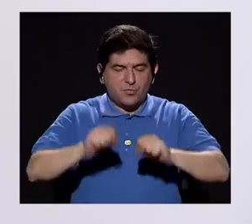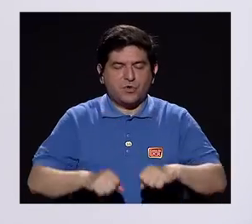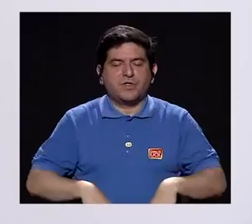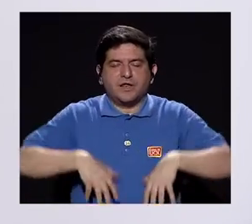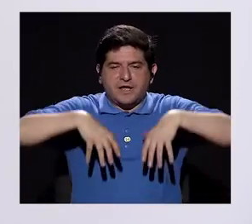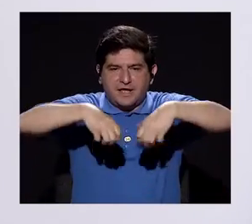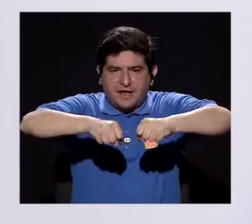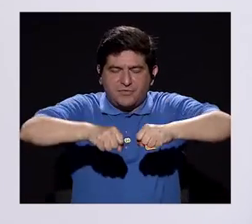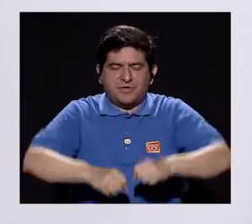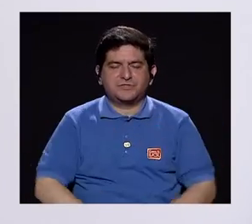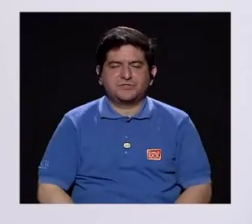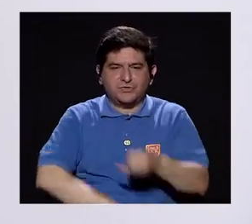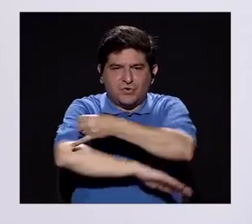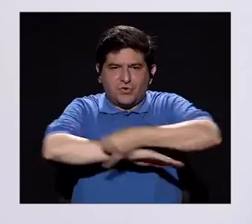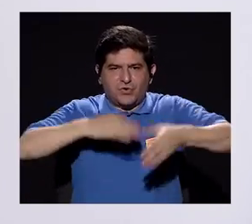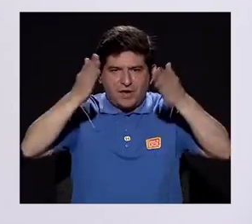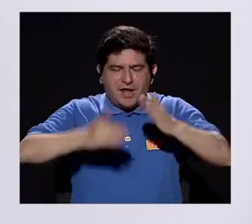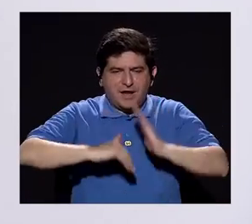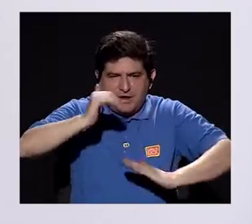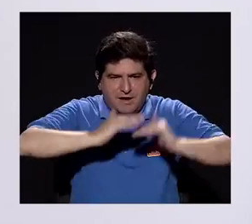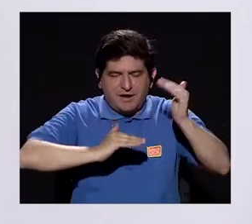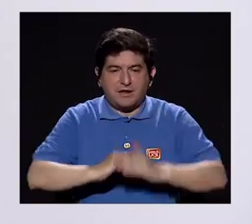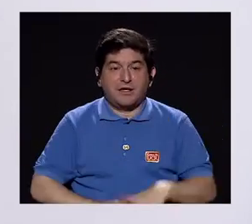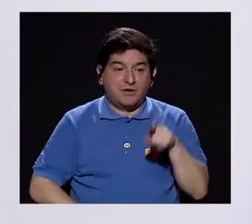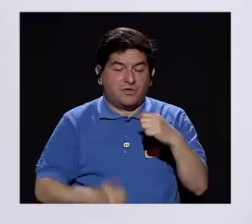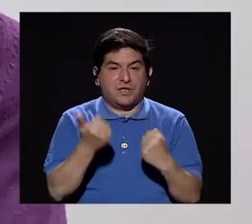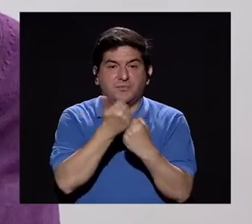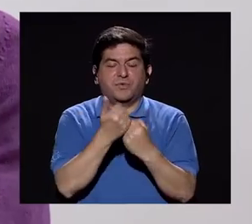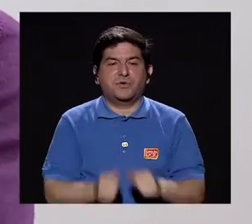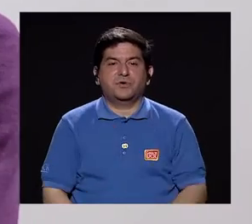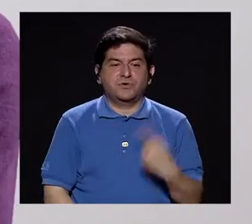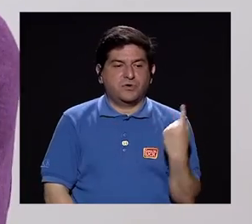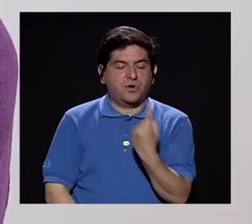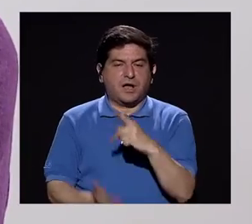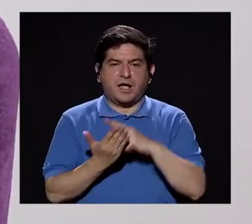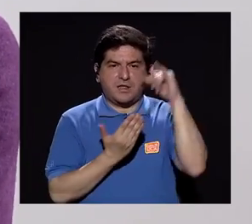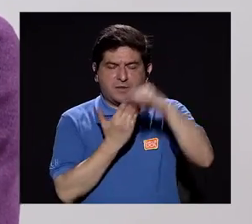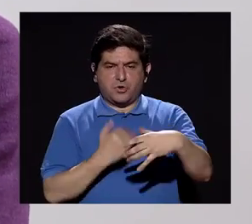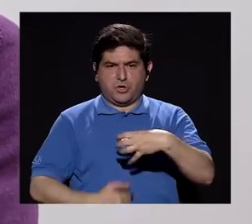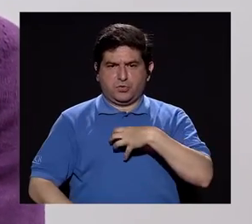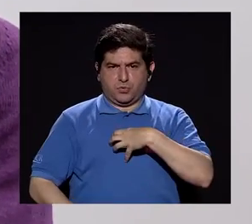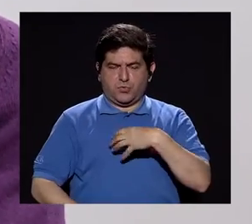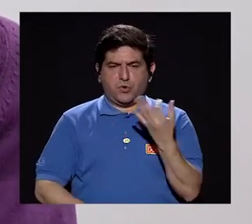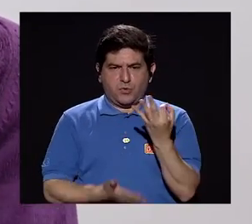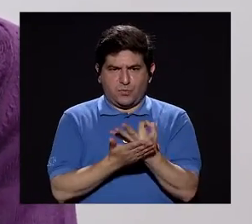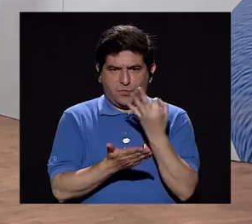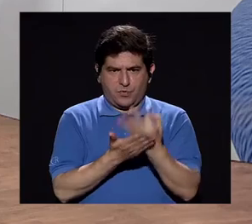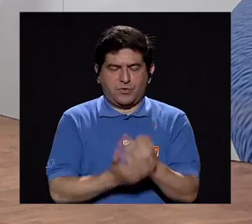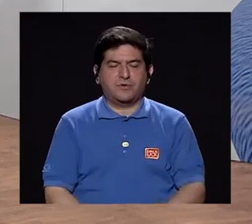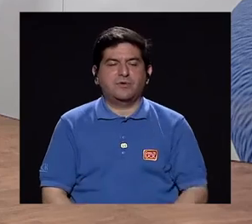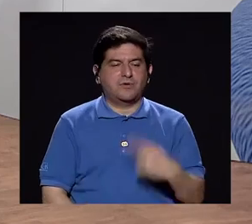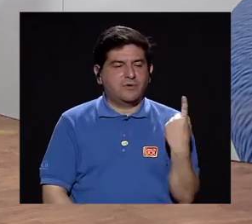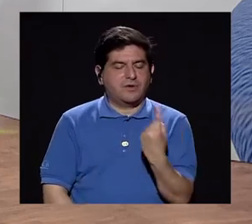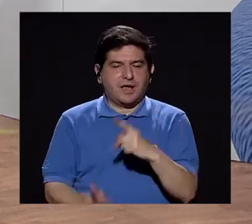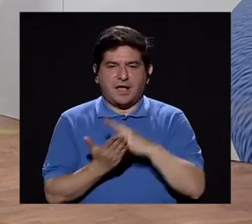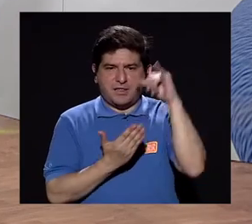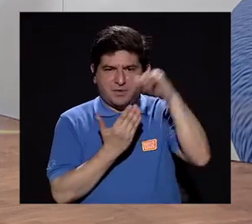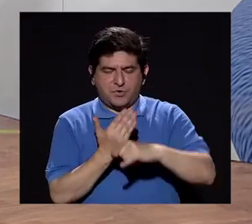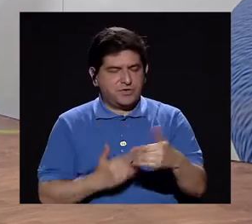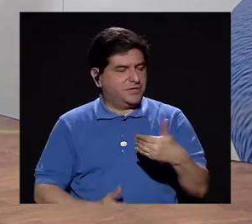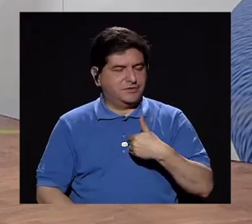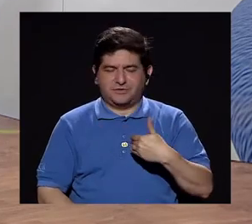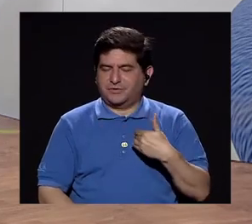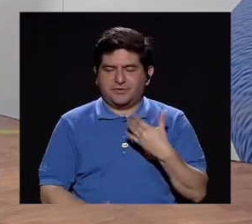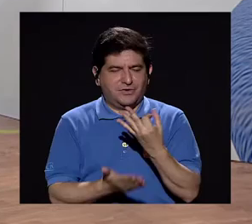en ingenieros civiles nos apoyamos mucho en su financiamiento particular cada proyecto eso no tiene su